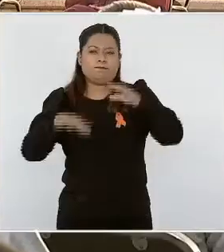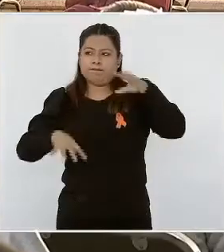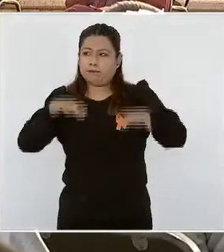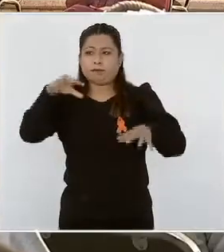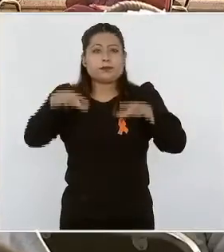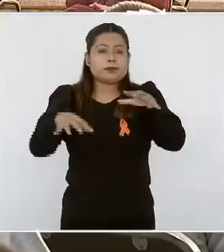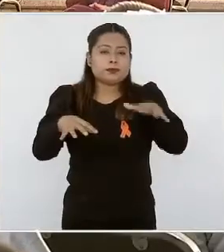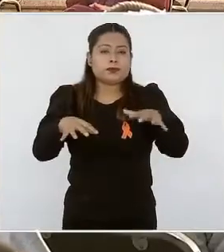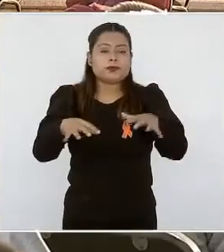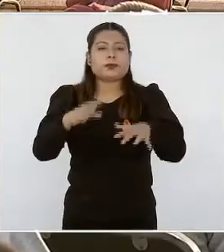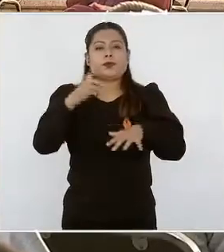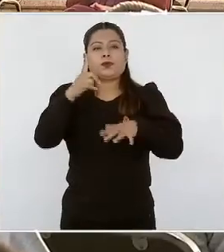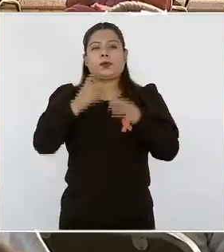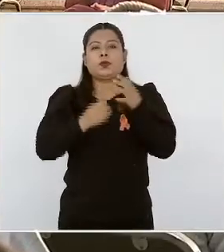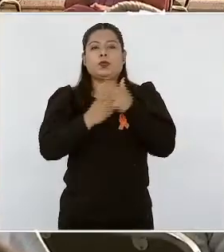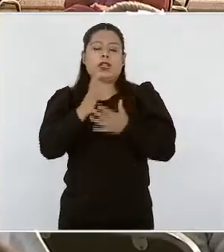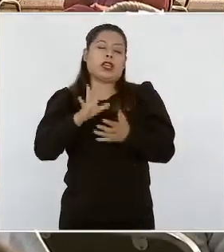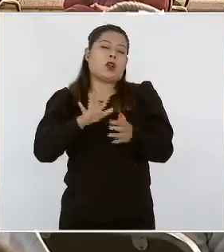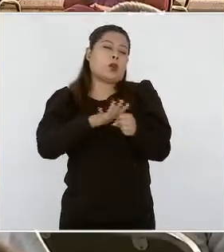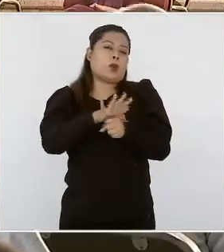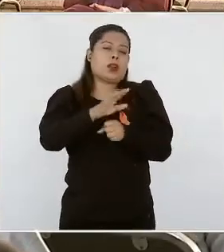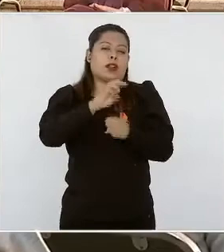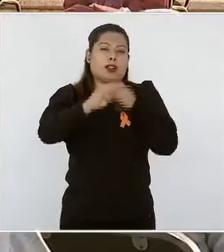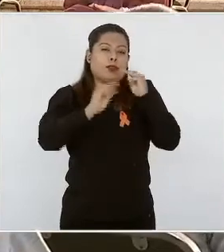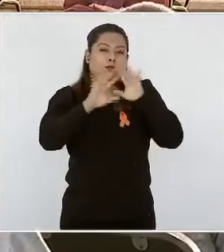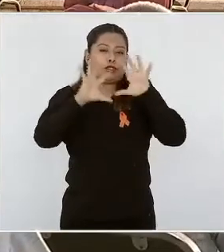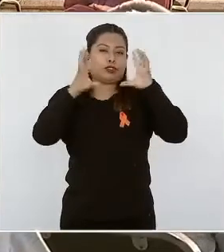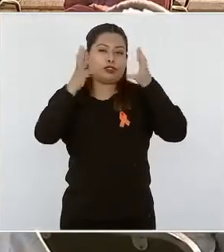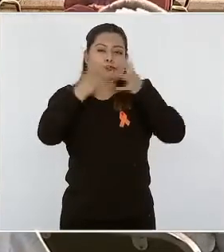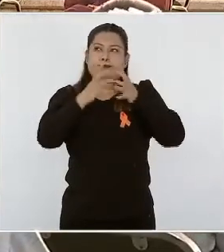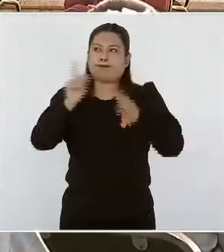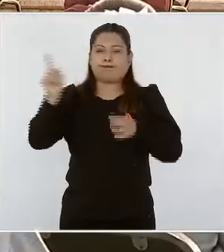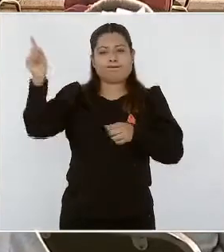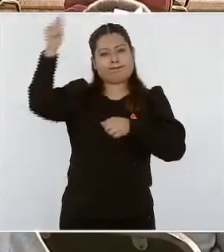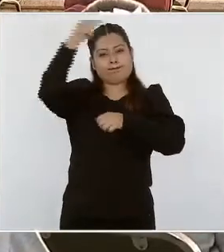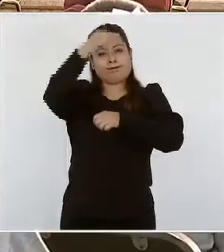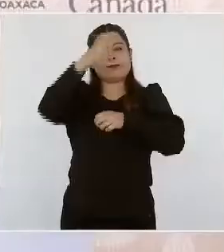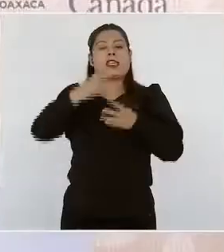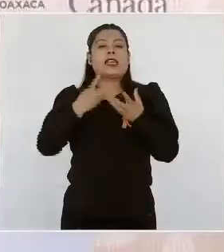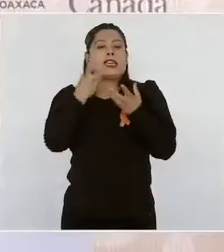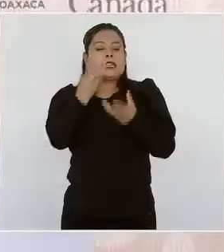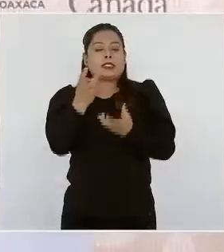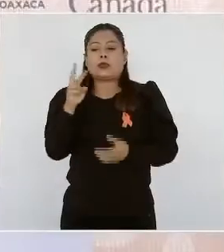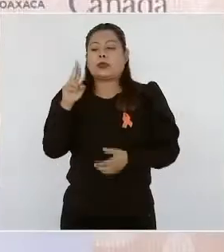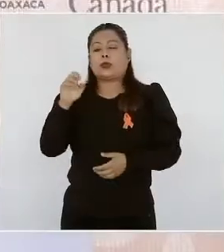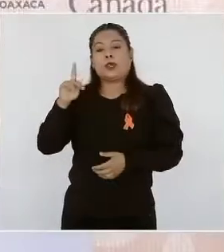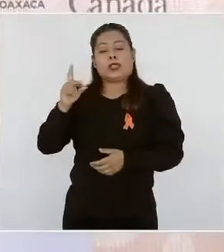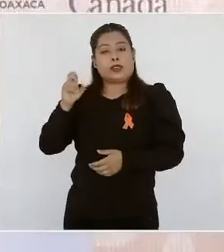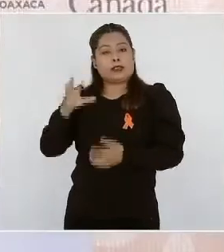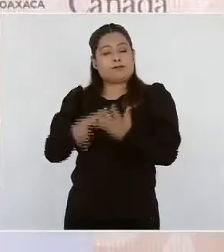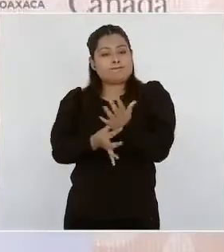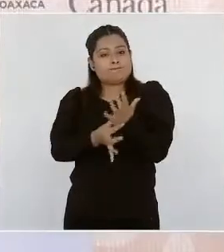por supuesto uno, la del espacio. Y decía Rubén Darío que también